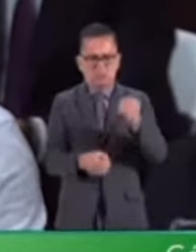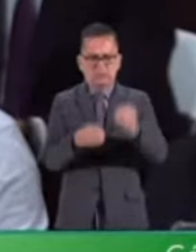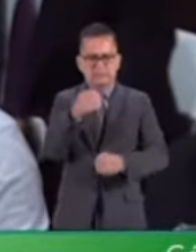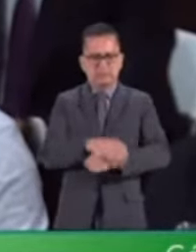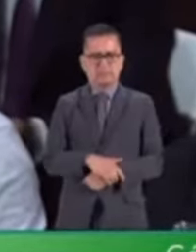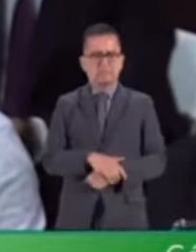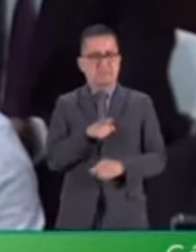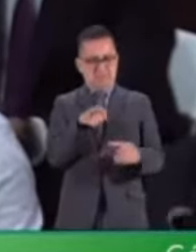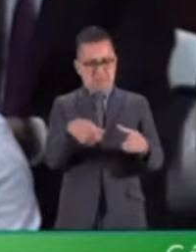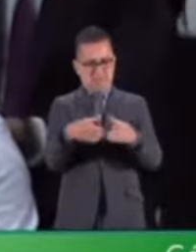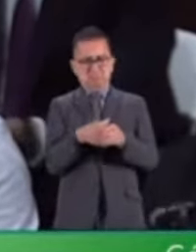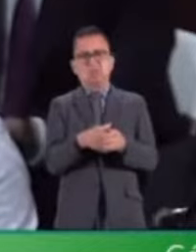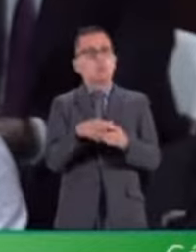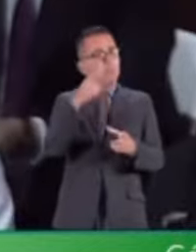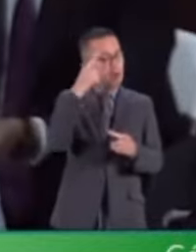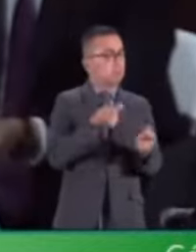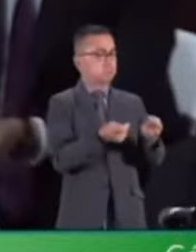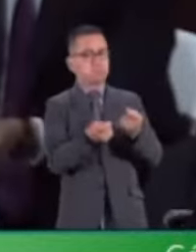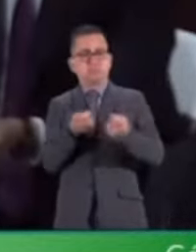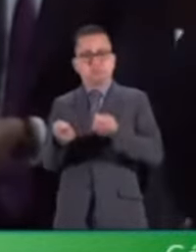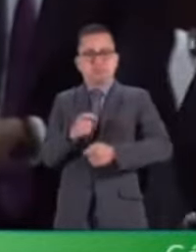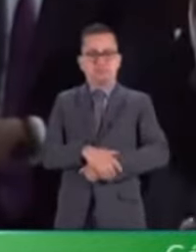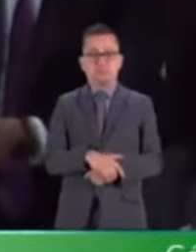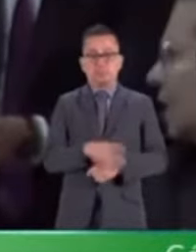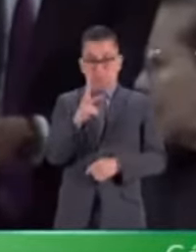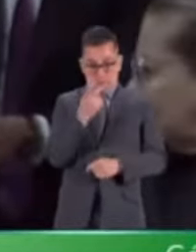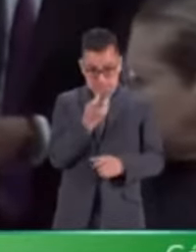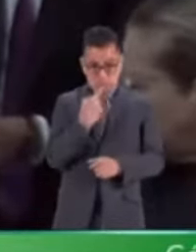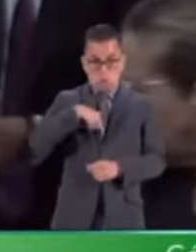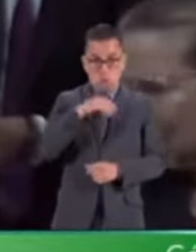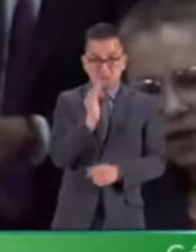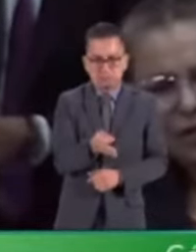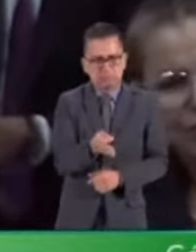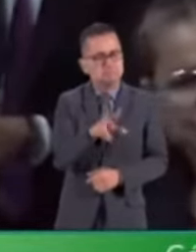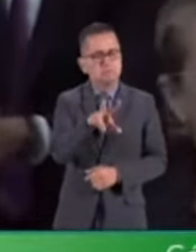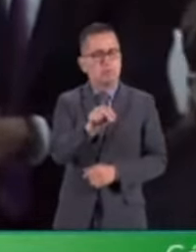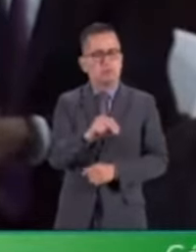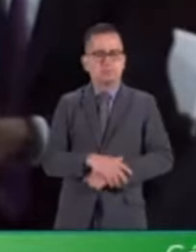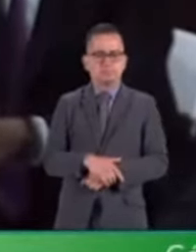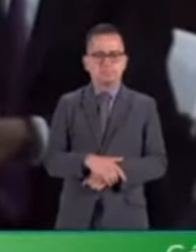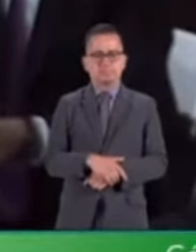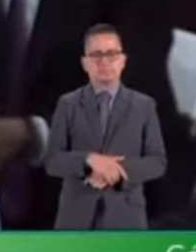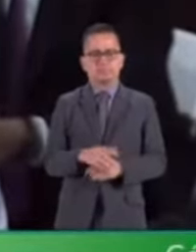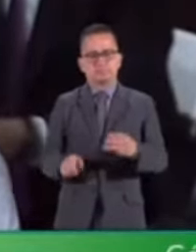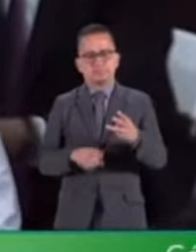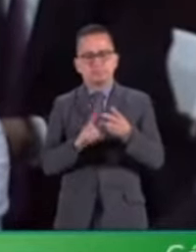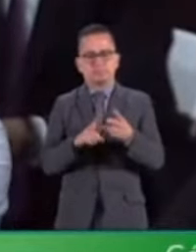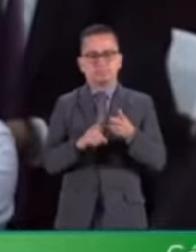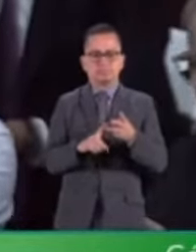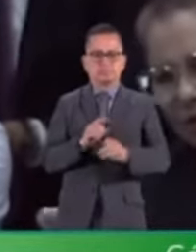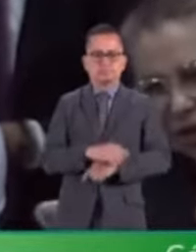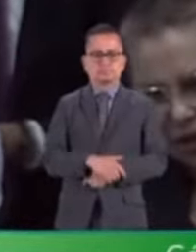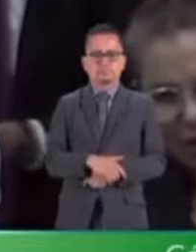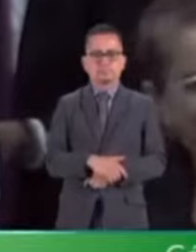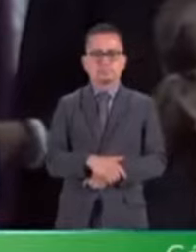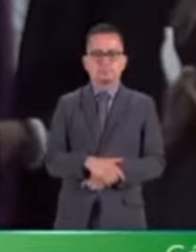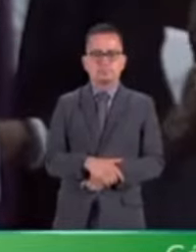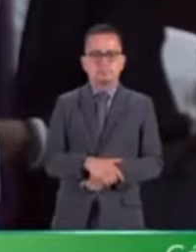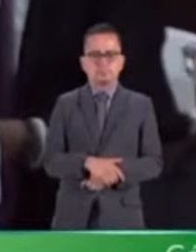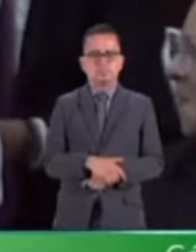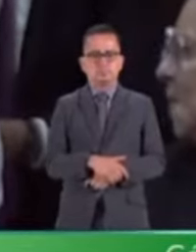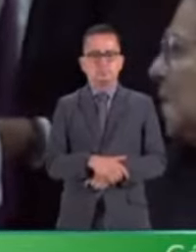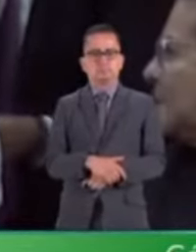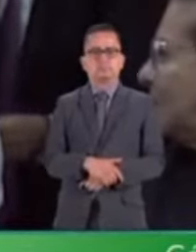la critocracia, pero nosotros no lo vamos a permitir. Tercero, se